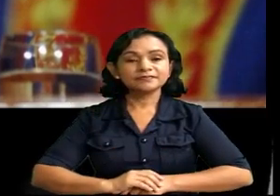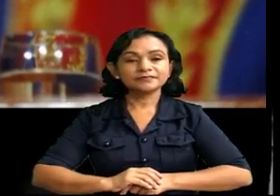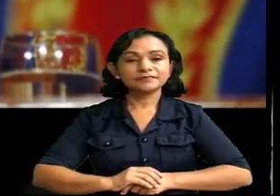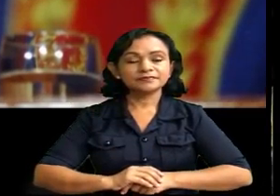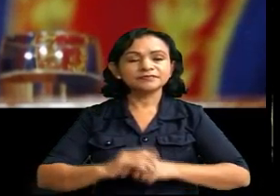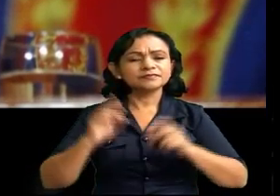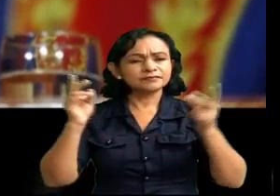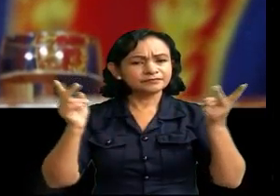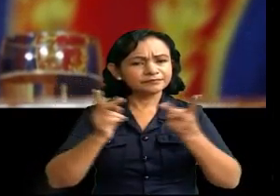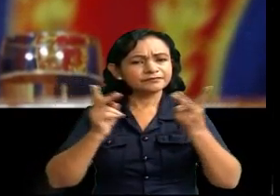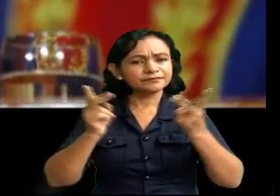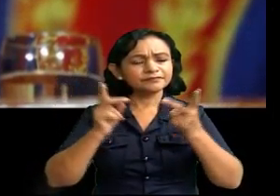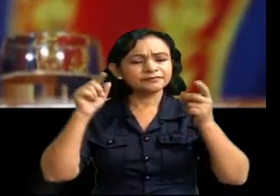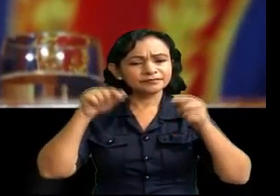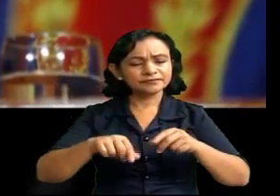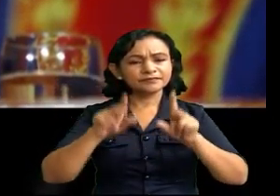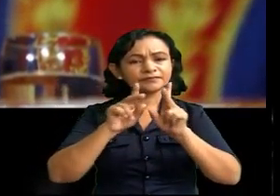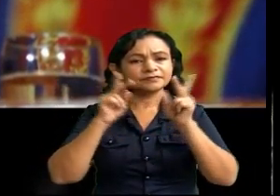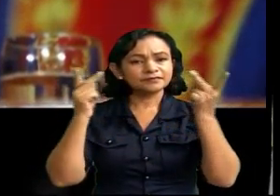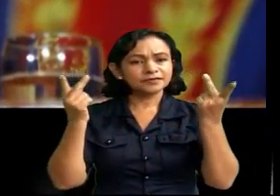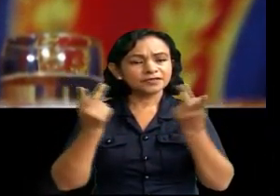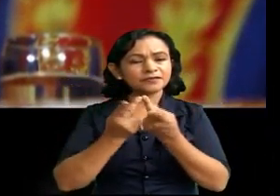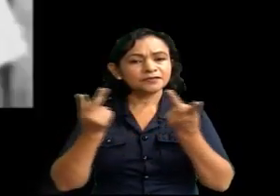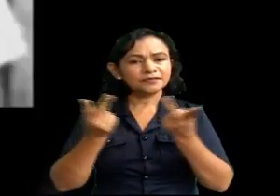Chávez vivirá en el pueblo.